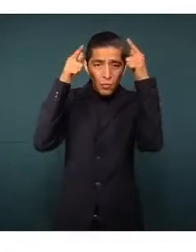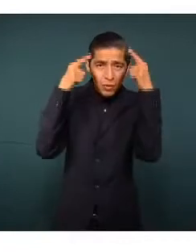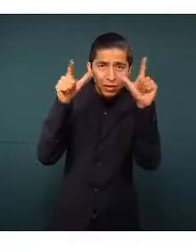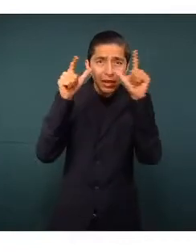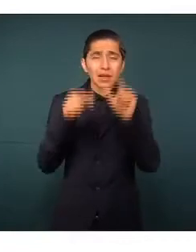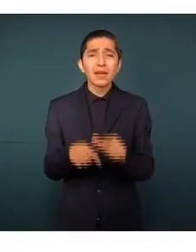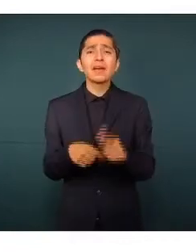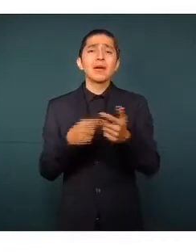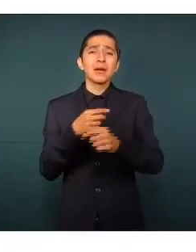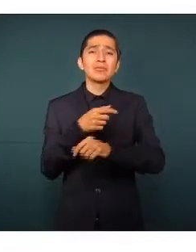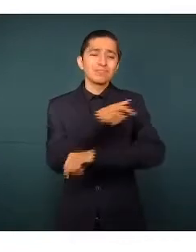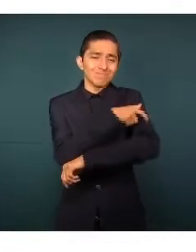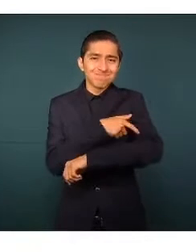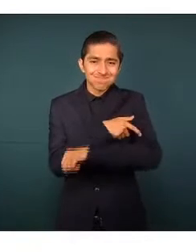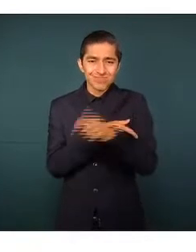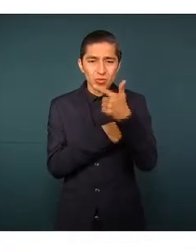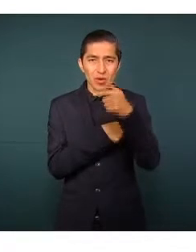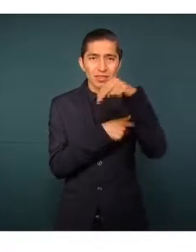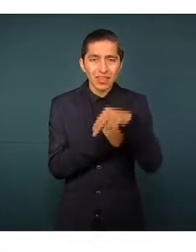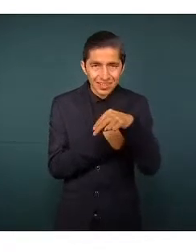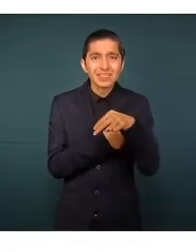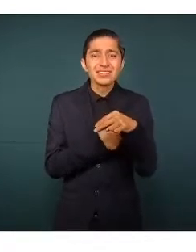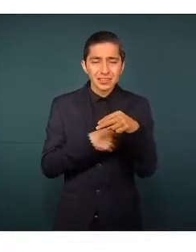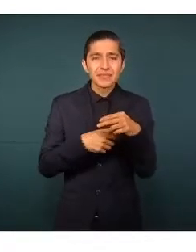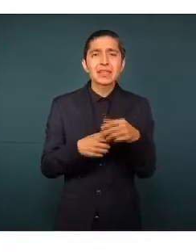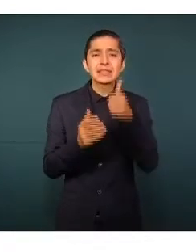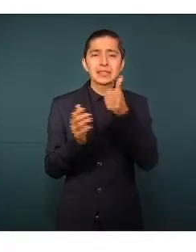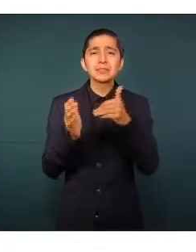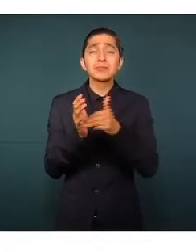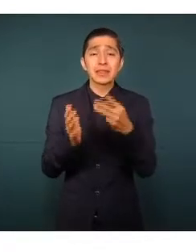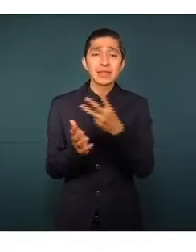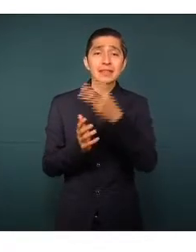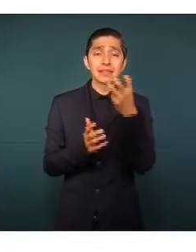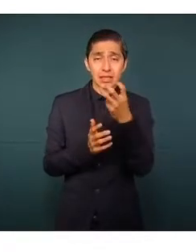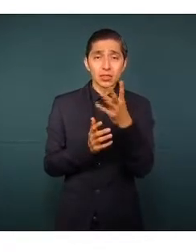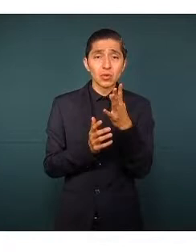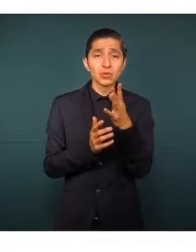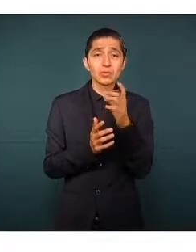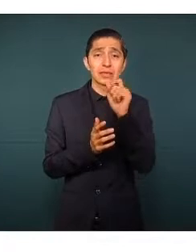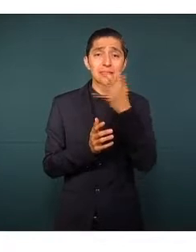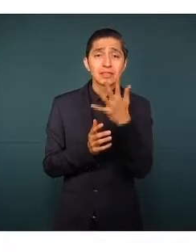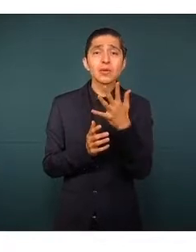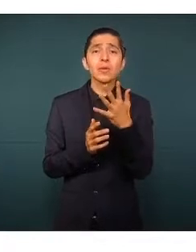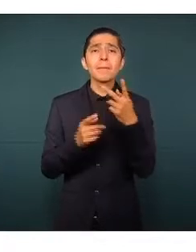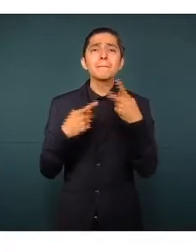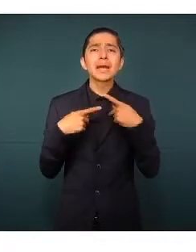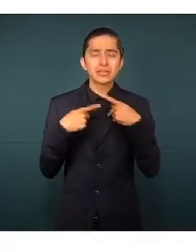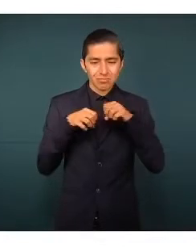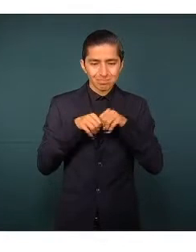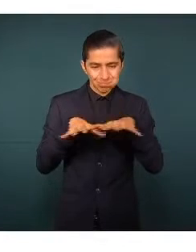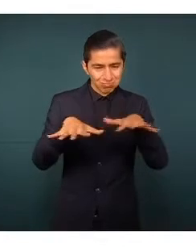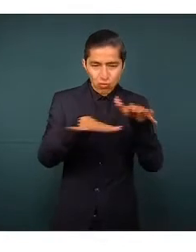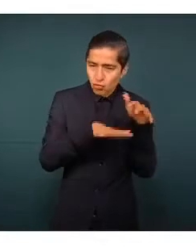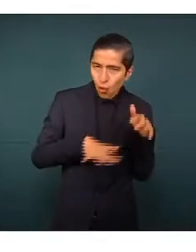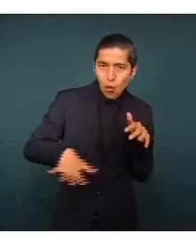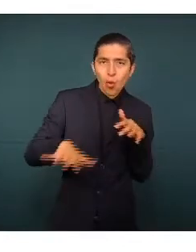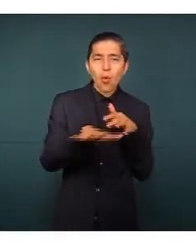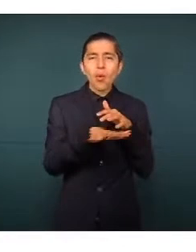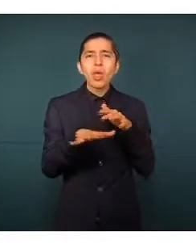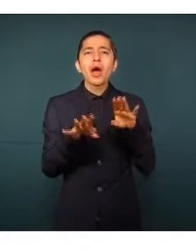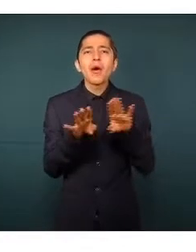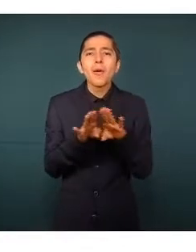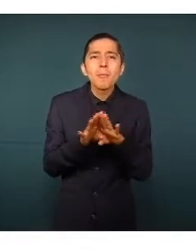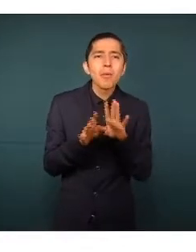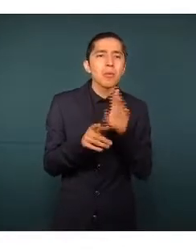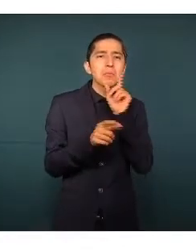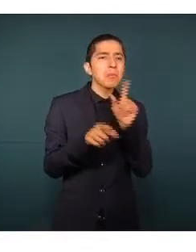cuales 6,325 son operativos, están desplegados en el Estado, y que sumados